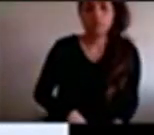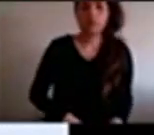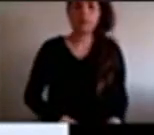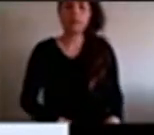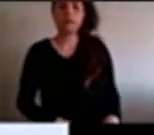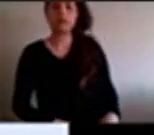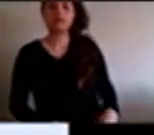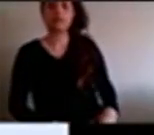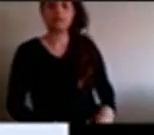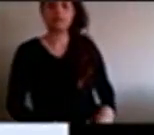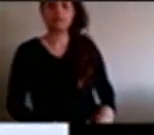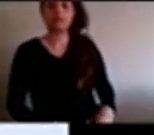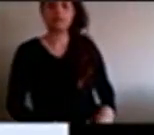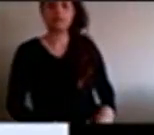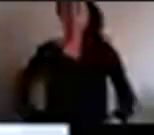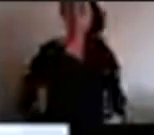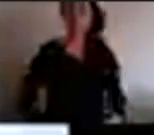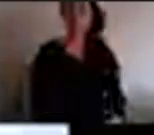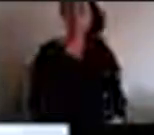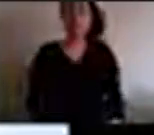¿cómo?